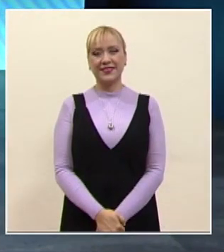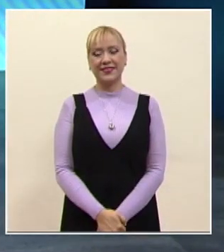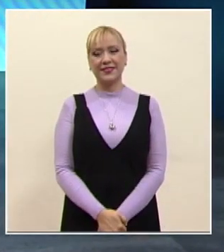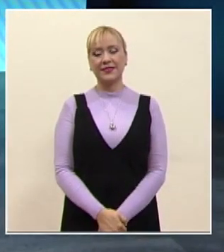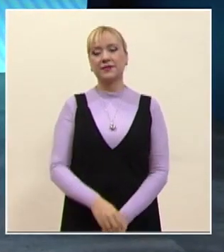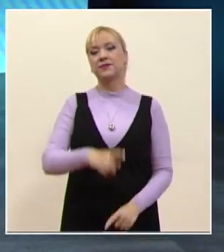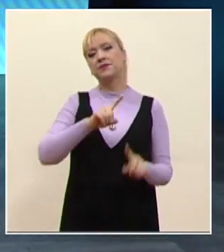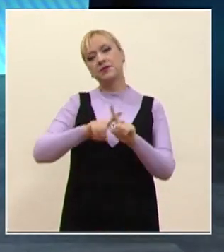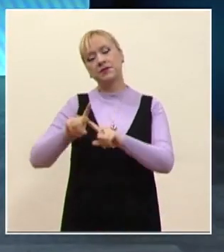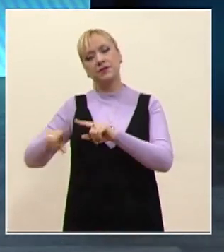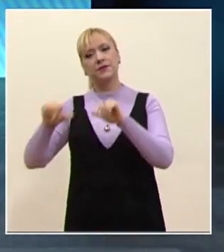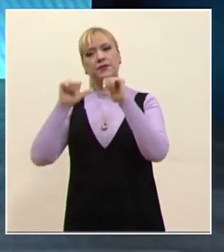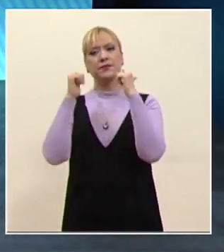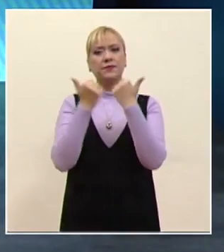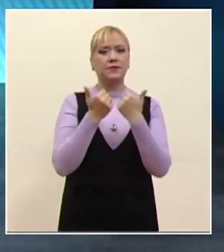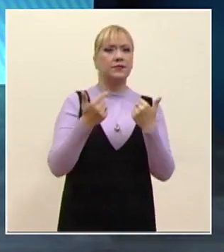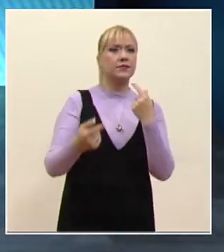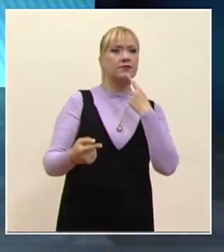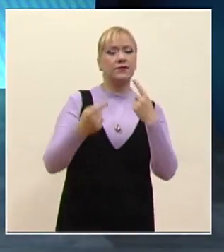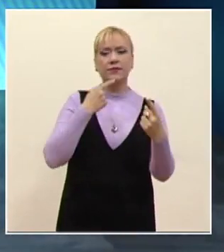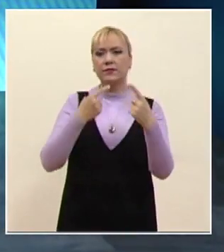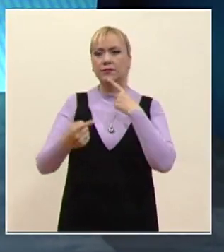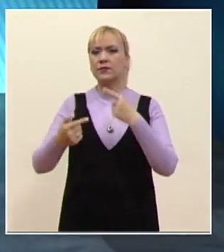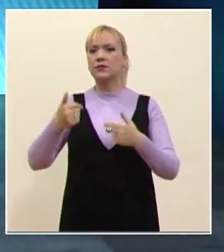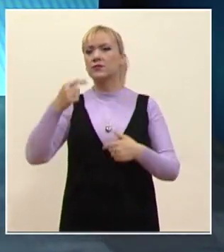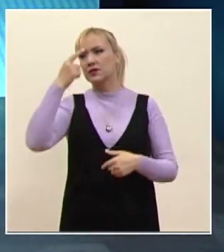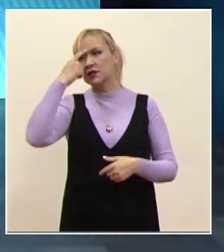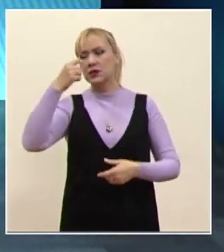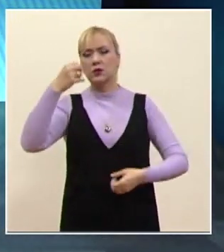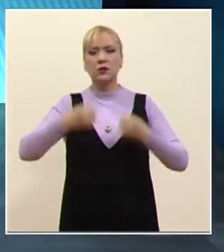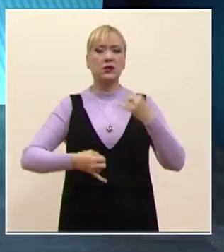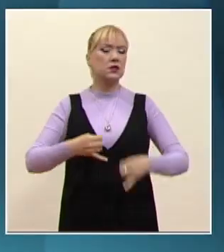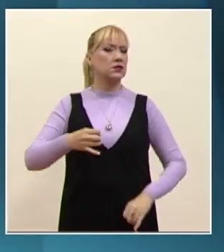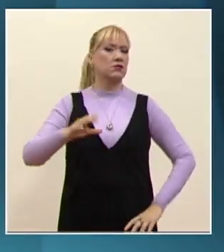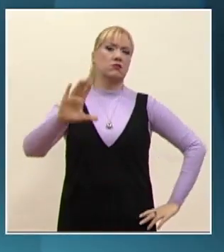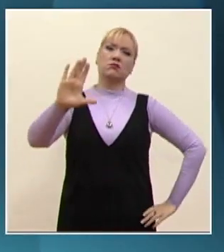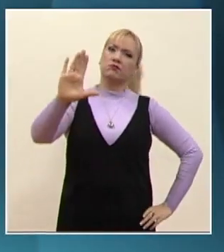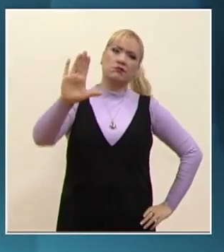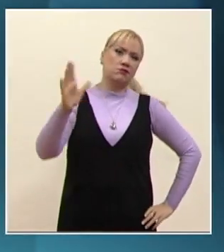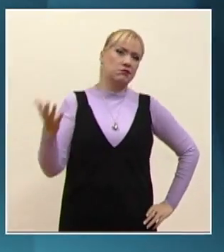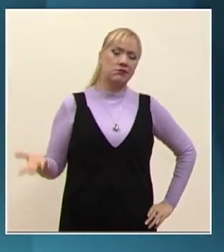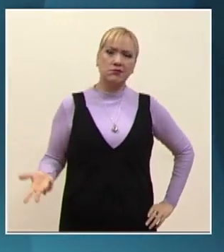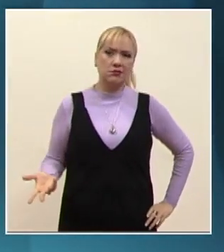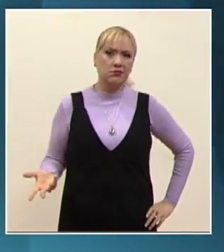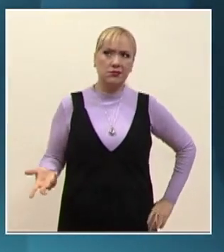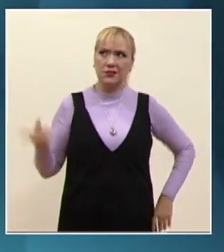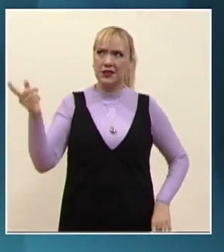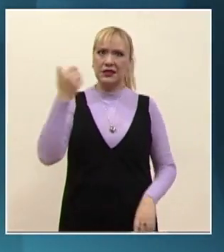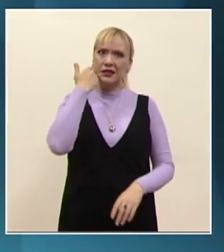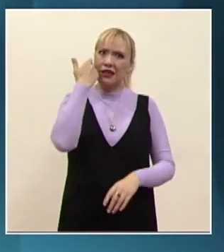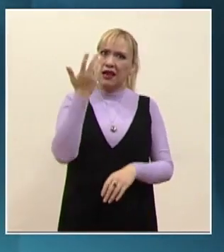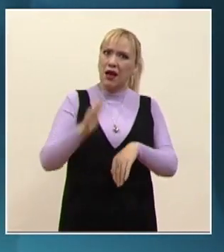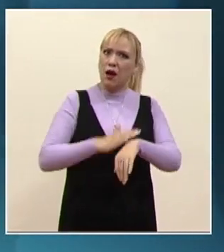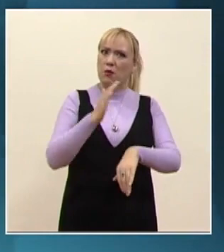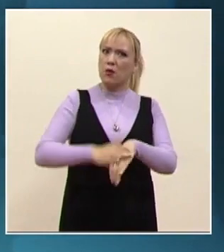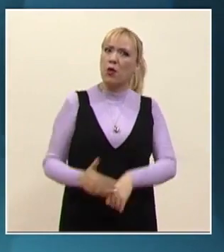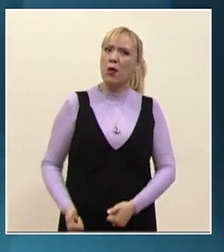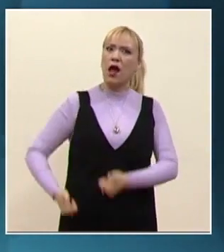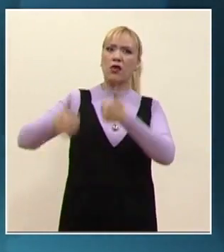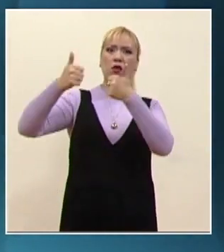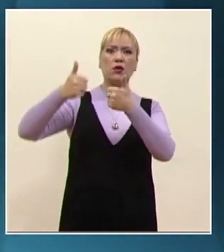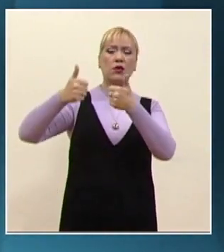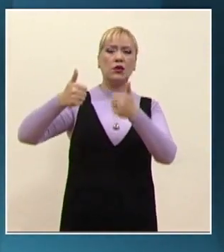Y diversas organizaciones de impartidores de justicia manifestaron su rechazo a la reforma que se pretende aprobar, que tiene como